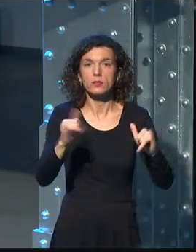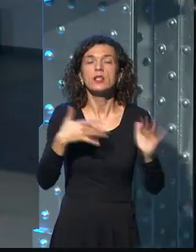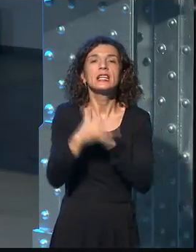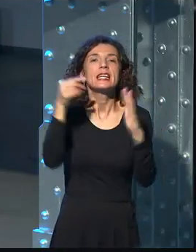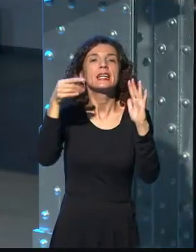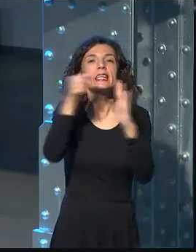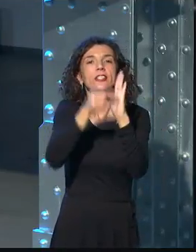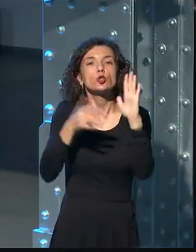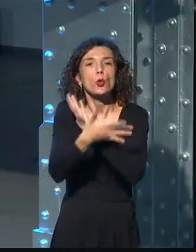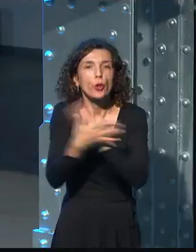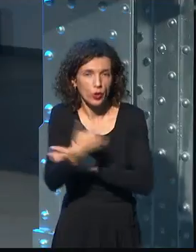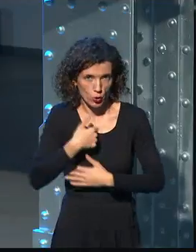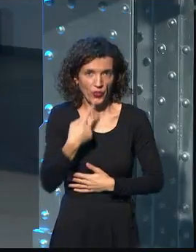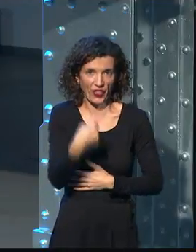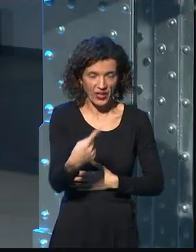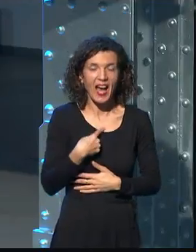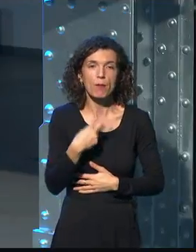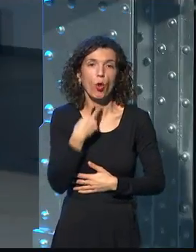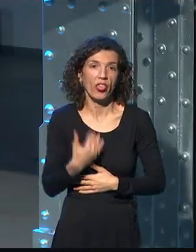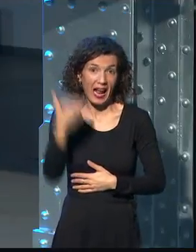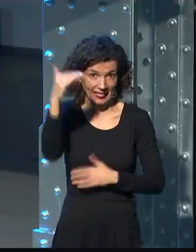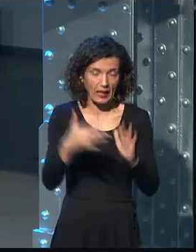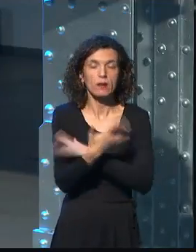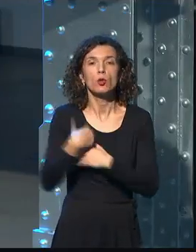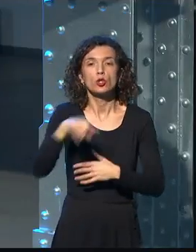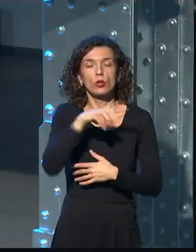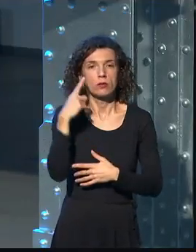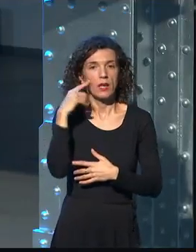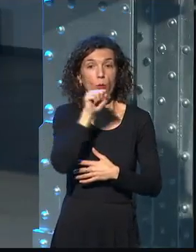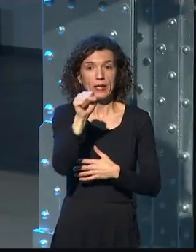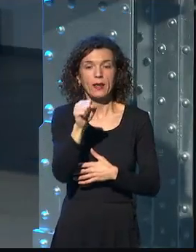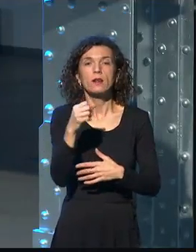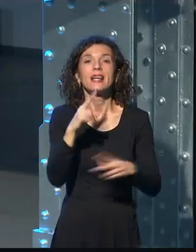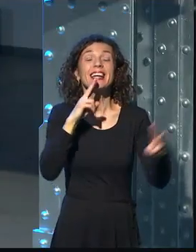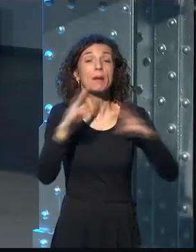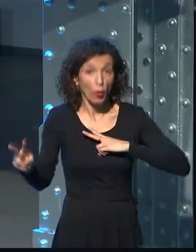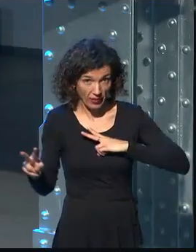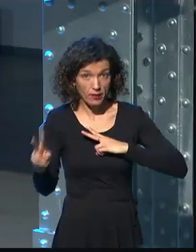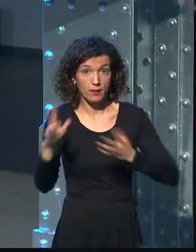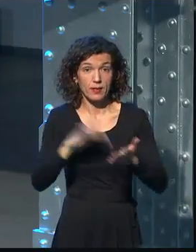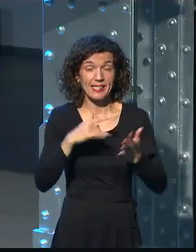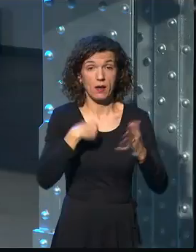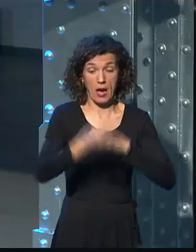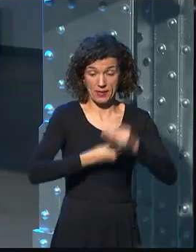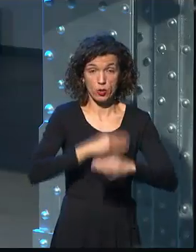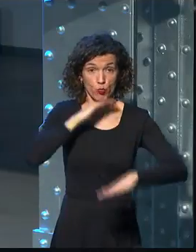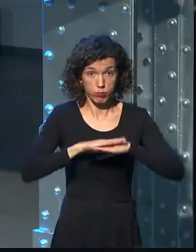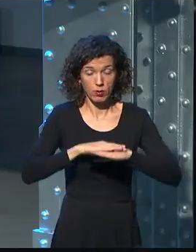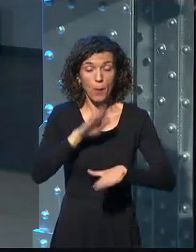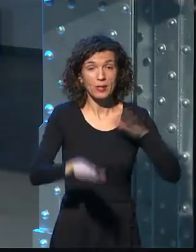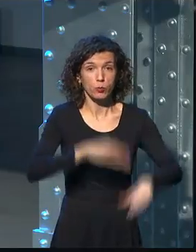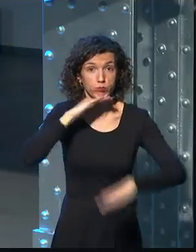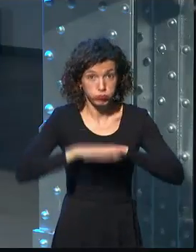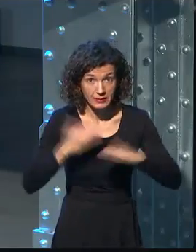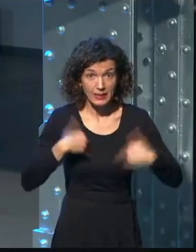las instrucciones las voy a decir en alto, y como voy a estar dando la vuelta, tenéis que responderme cuando ya las